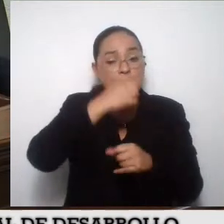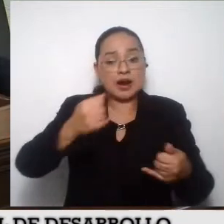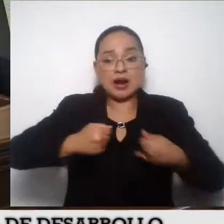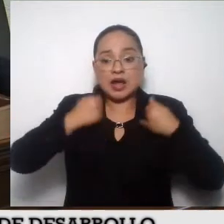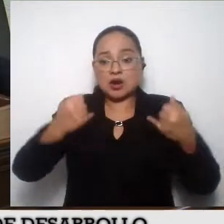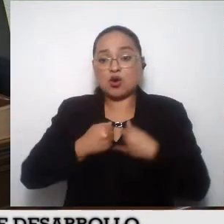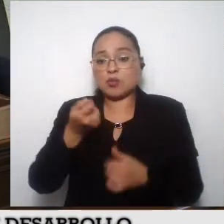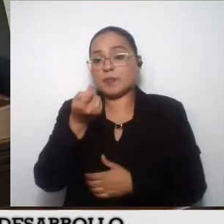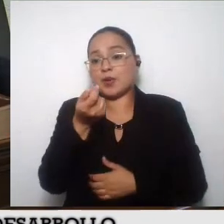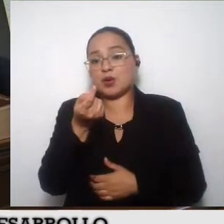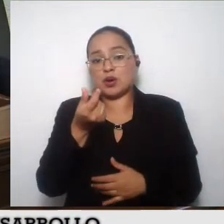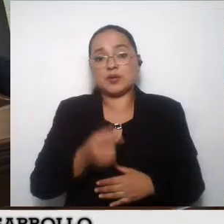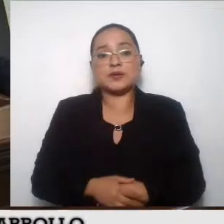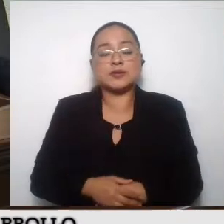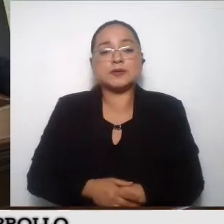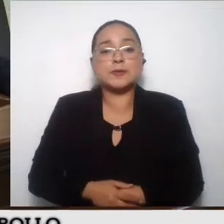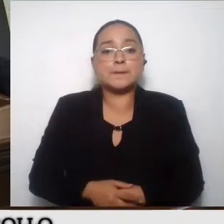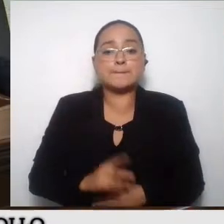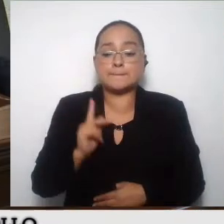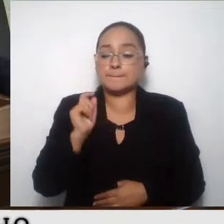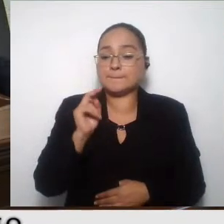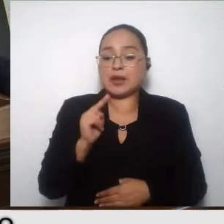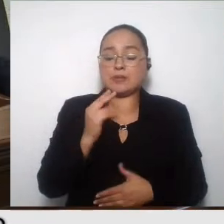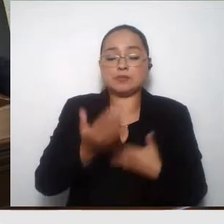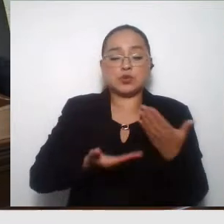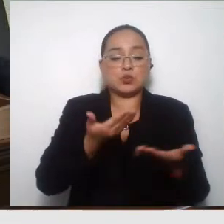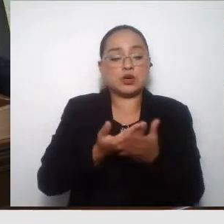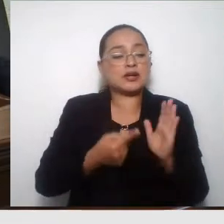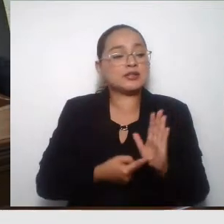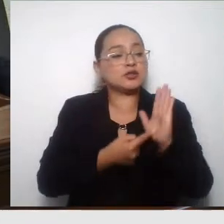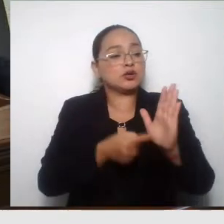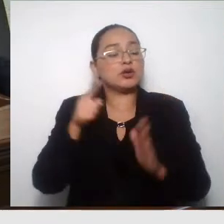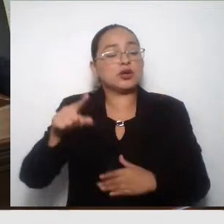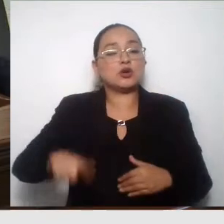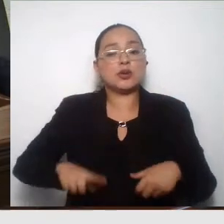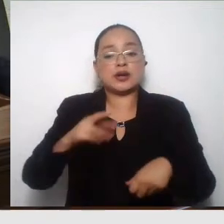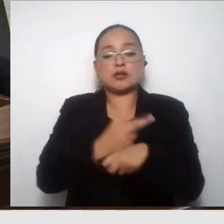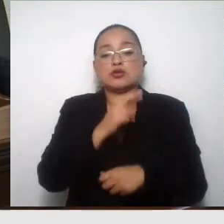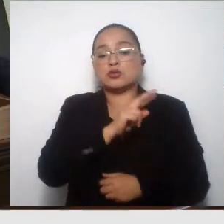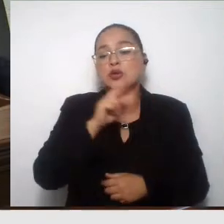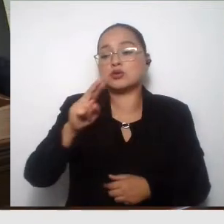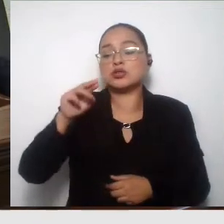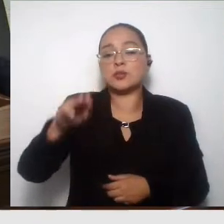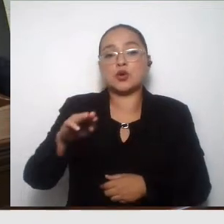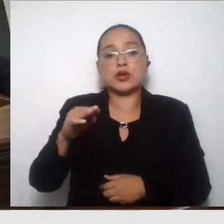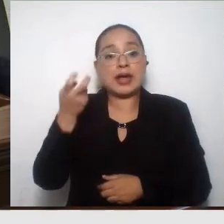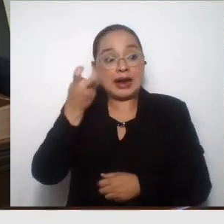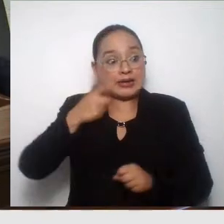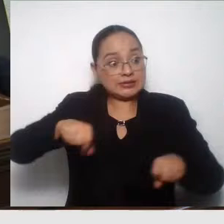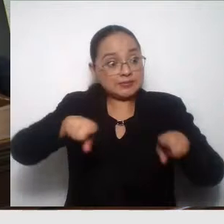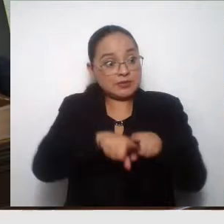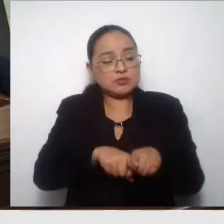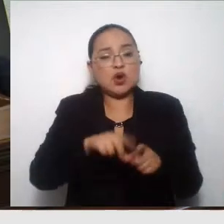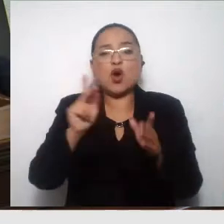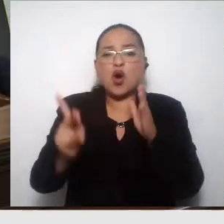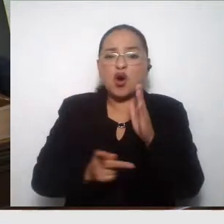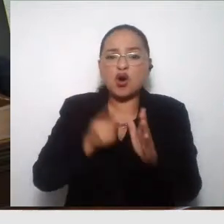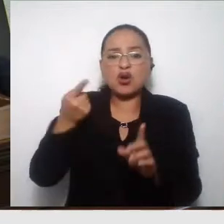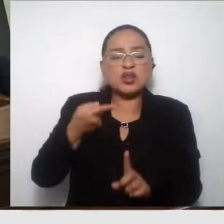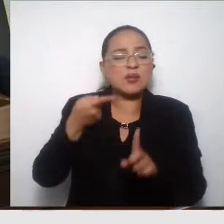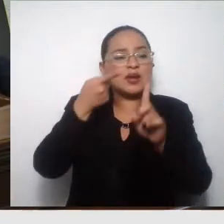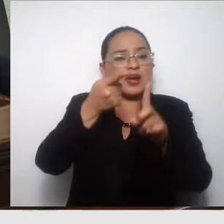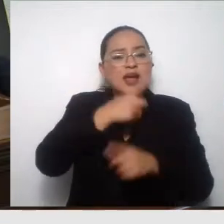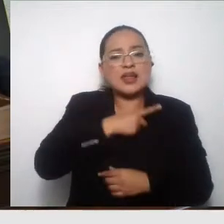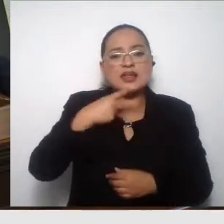limitadas. El plan propuesto por el gobernador Rocha es una ruta más que tendremos que